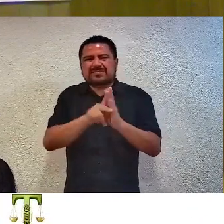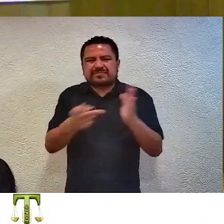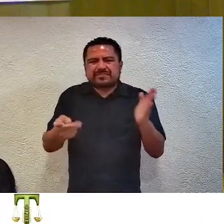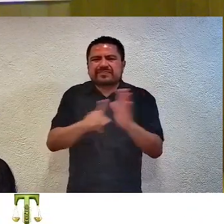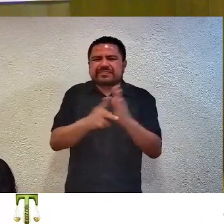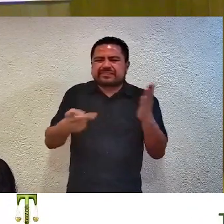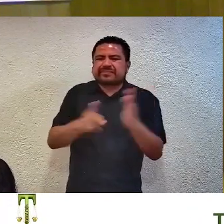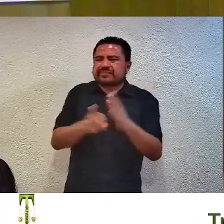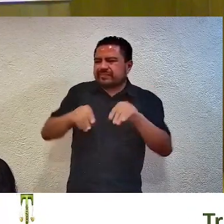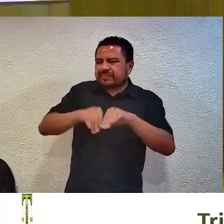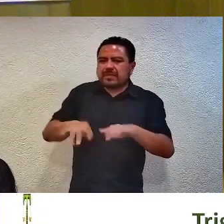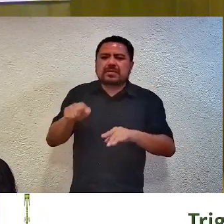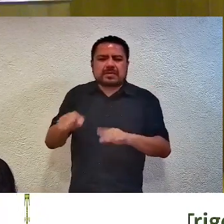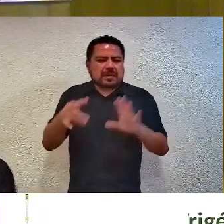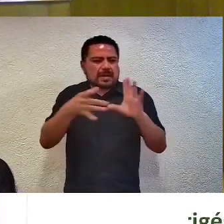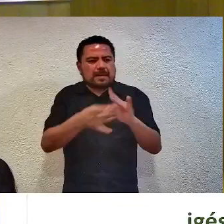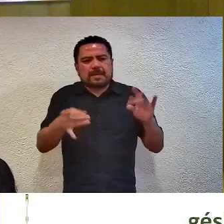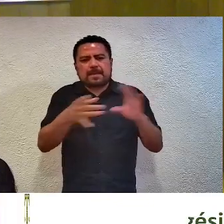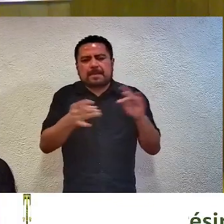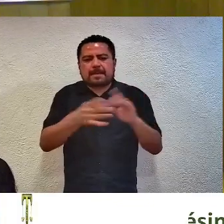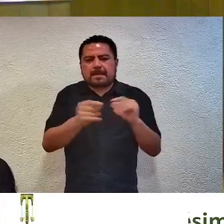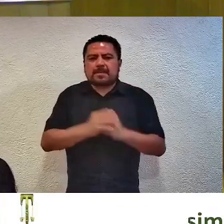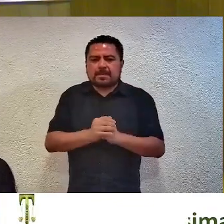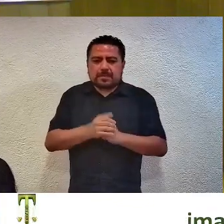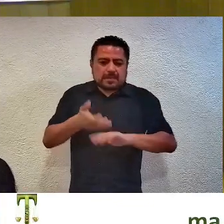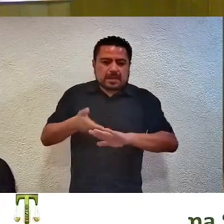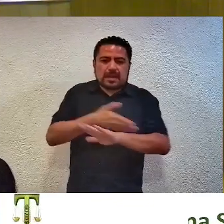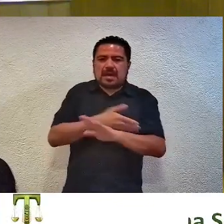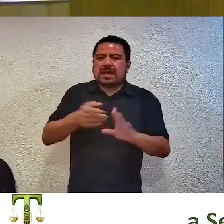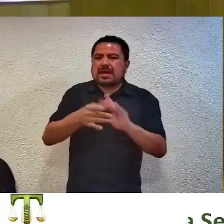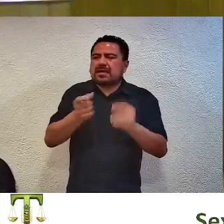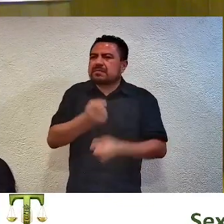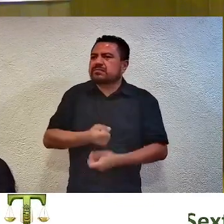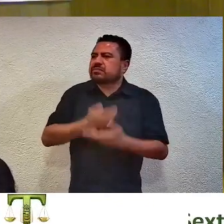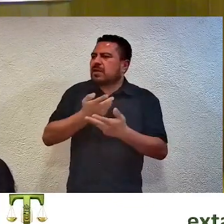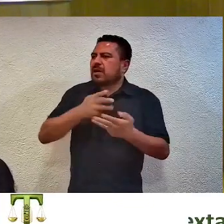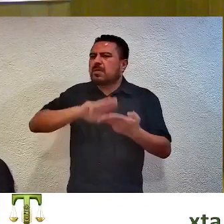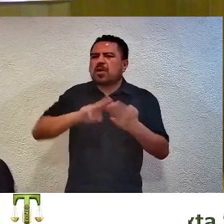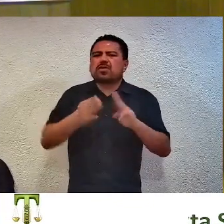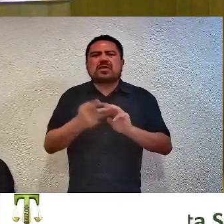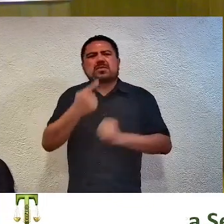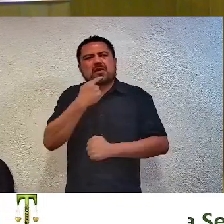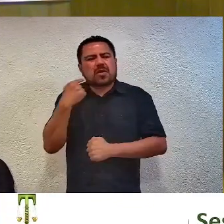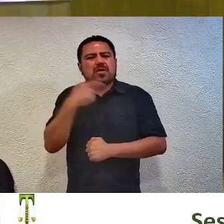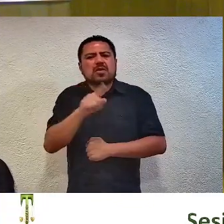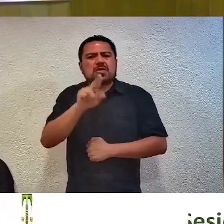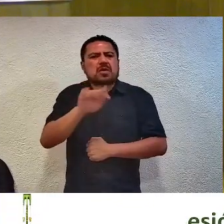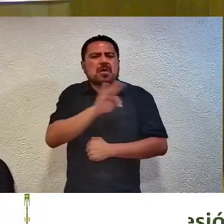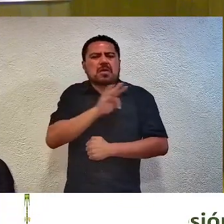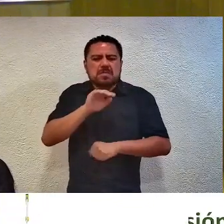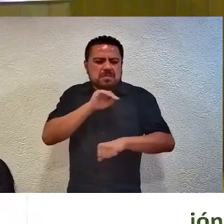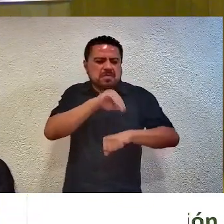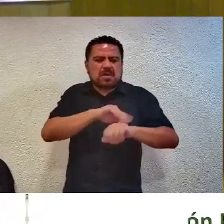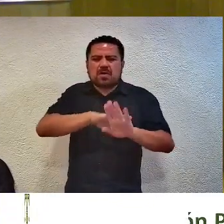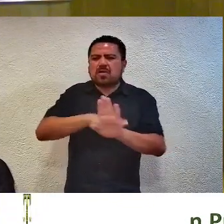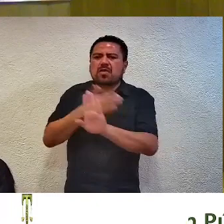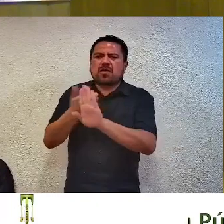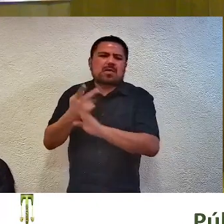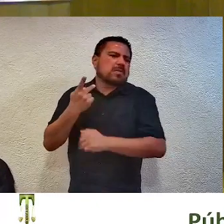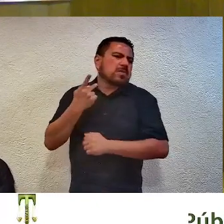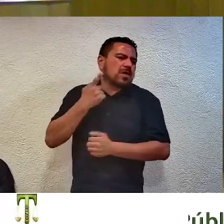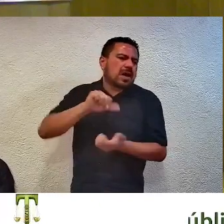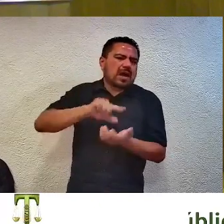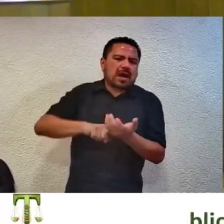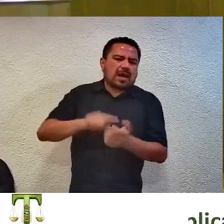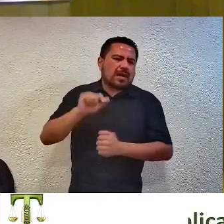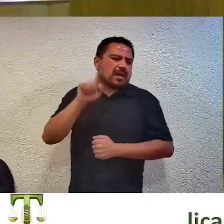periodísticas explicó que de manera preliminar las expresiones motivos de la denuncia pudieran no constituir violencia política en perjuicio de la